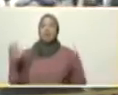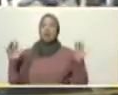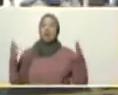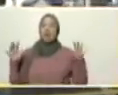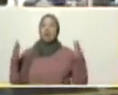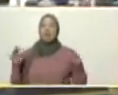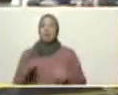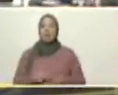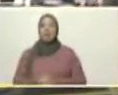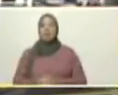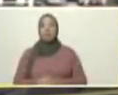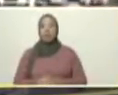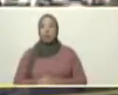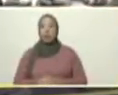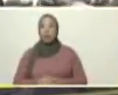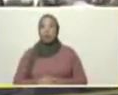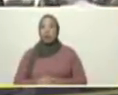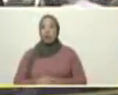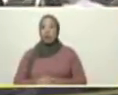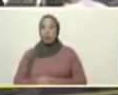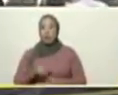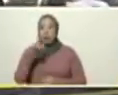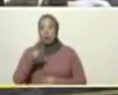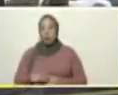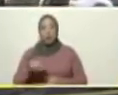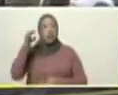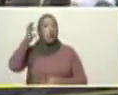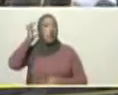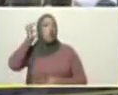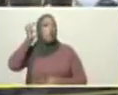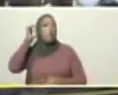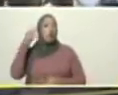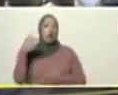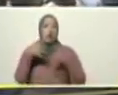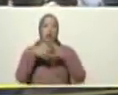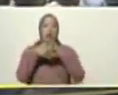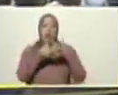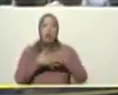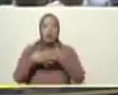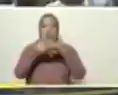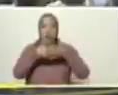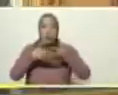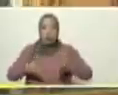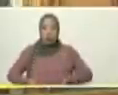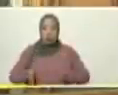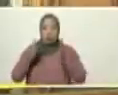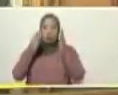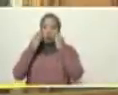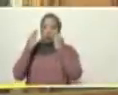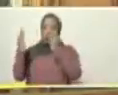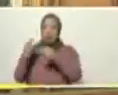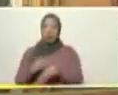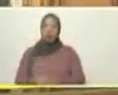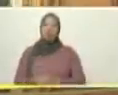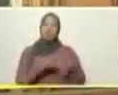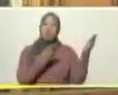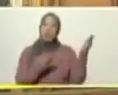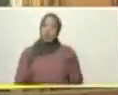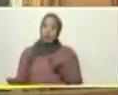Sweatpaper. Y de Estados Unidos también, Rania Kalek. Rania, welcome.